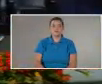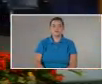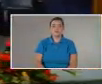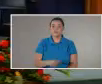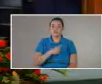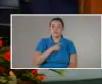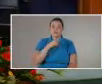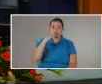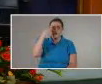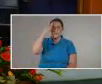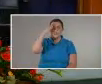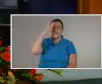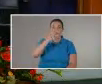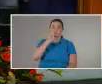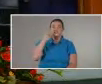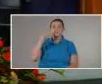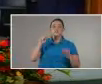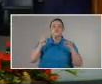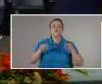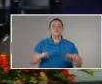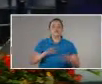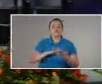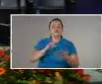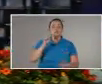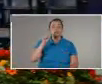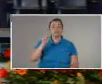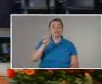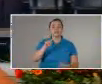Solo sé que Dios se puede glorificar en esa situación.